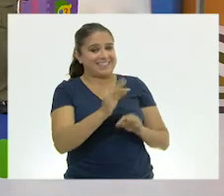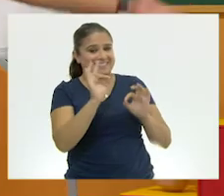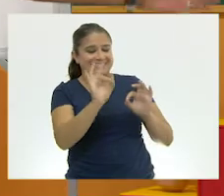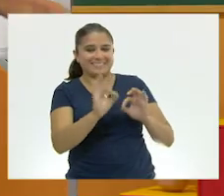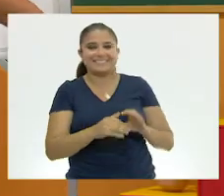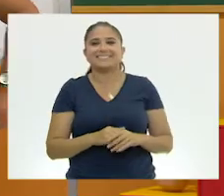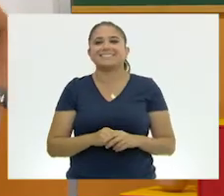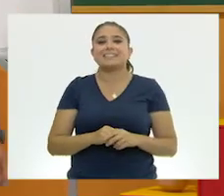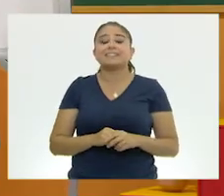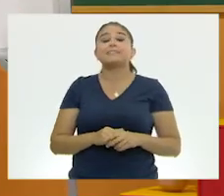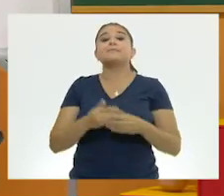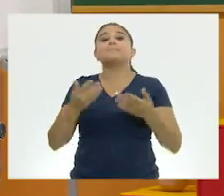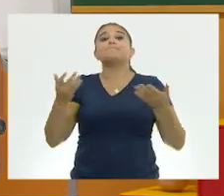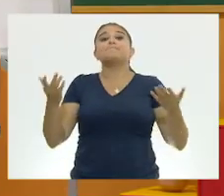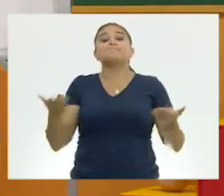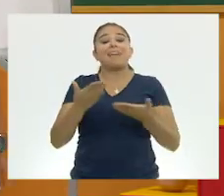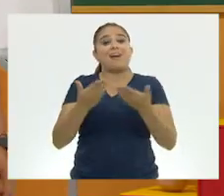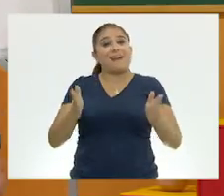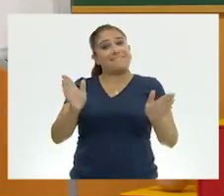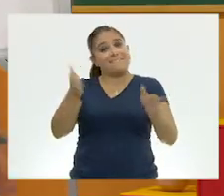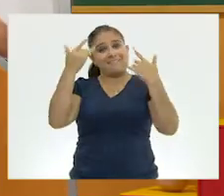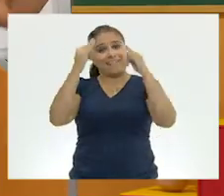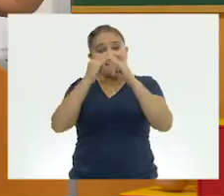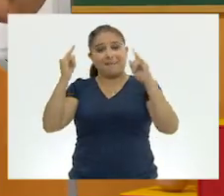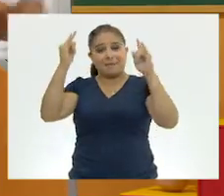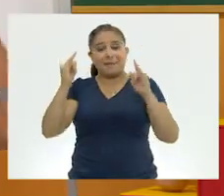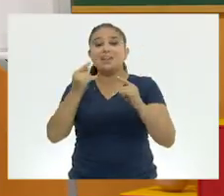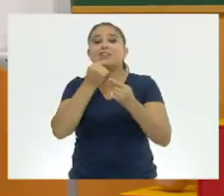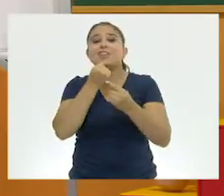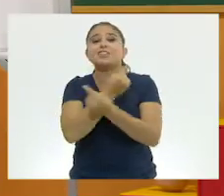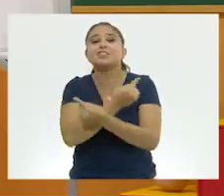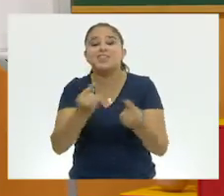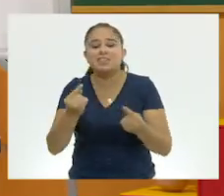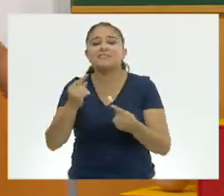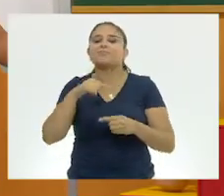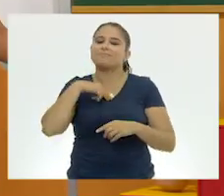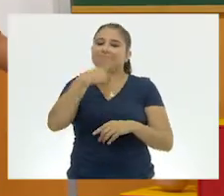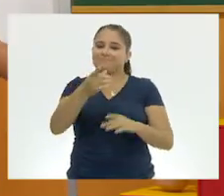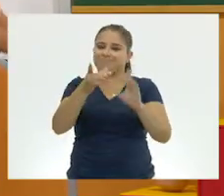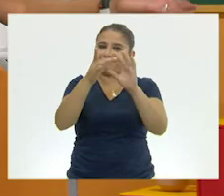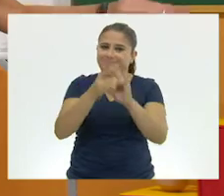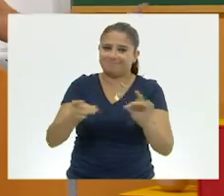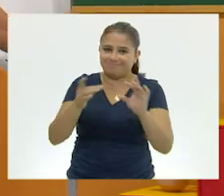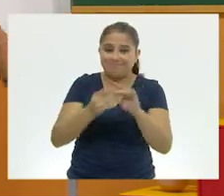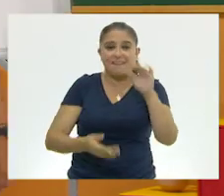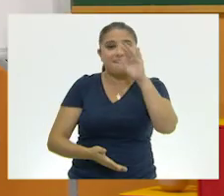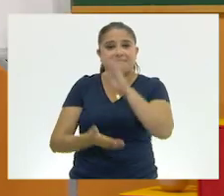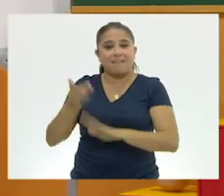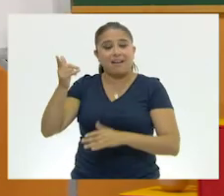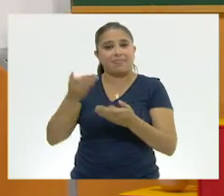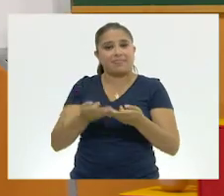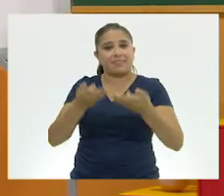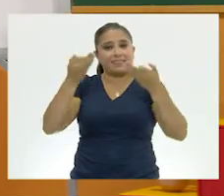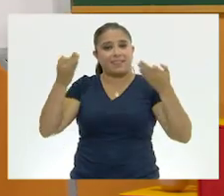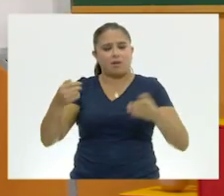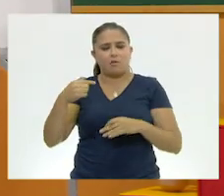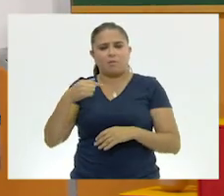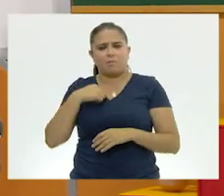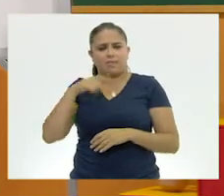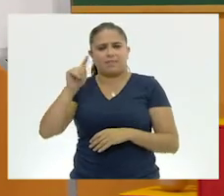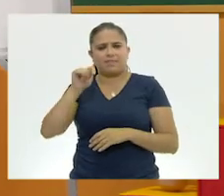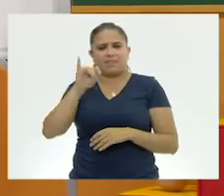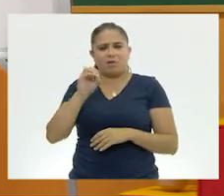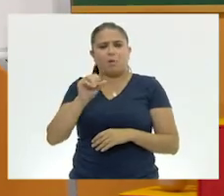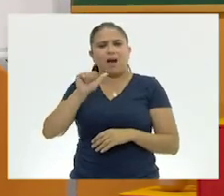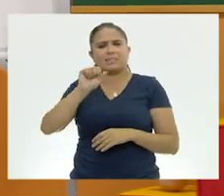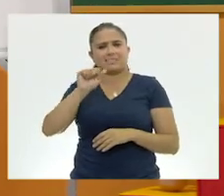exactamente. Pues bueno, vámonos de campamento. Niños, les contamos que iremos al terreno de mi tío Asael. ¡Ay, ya